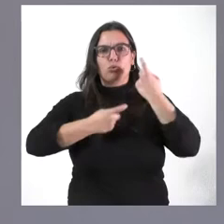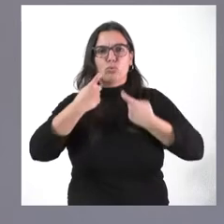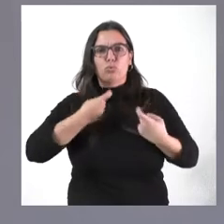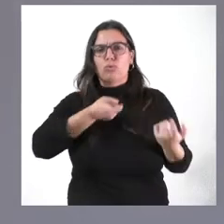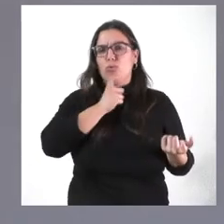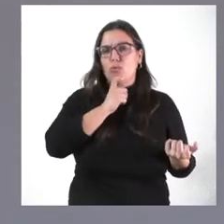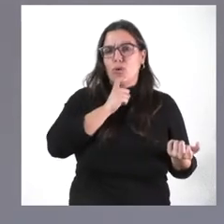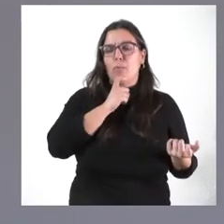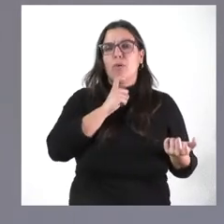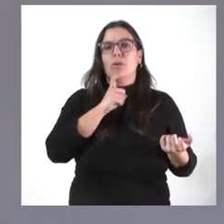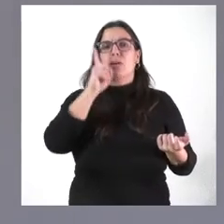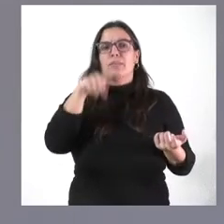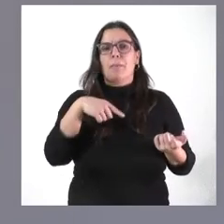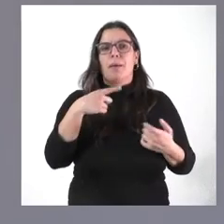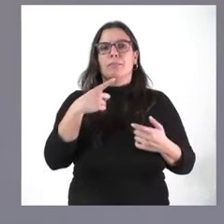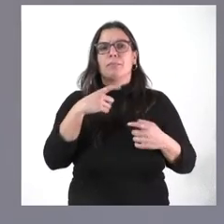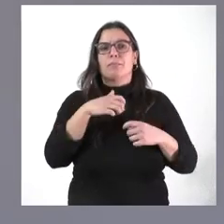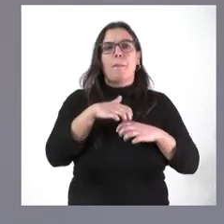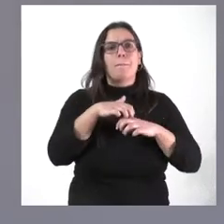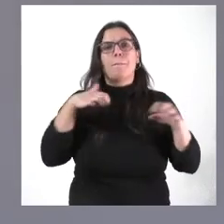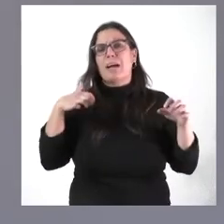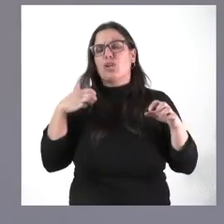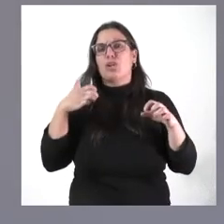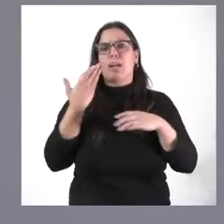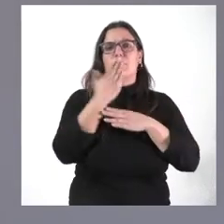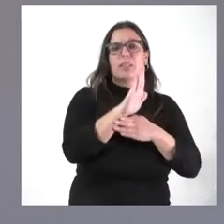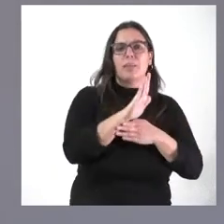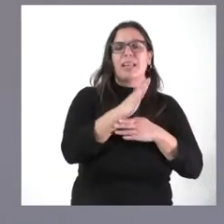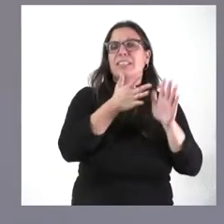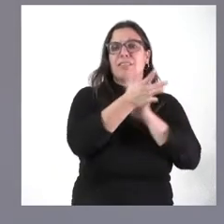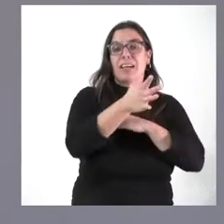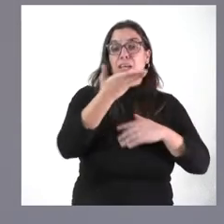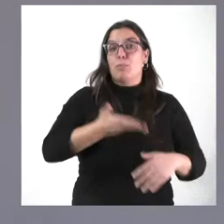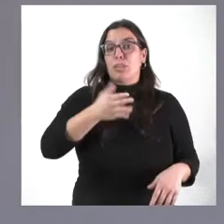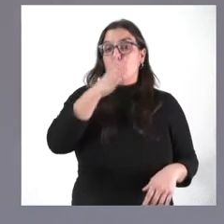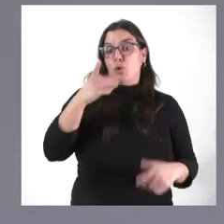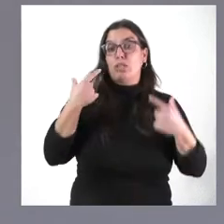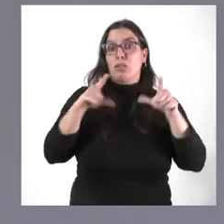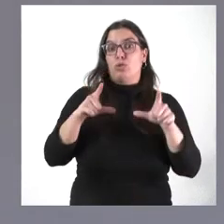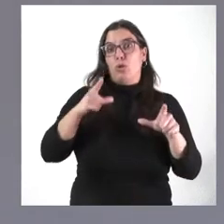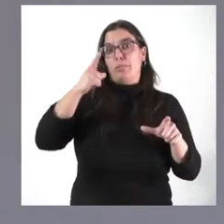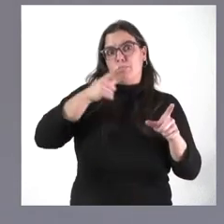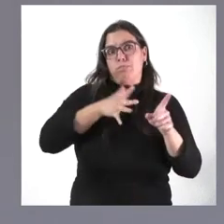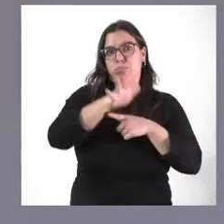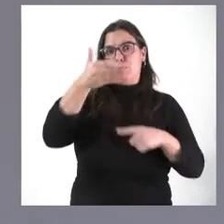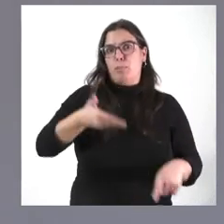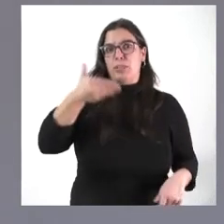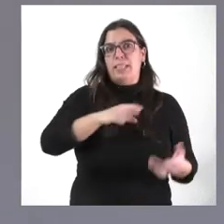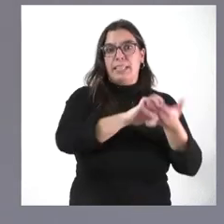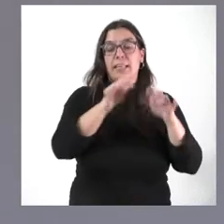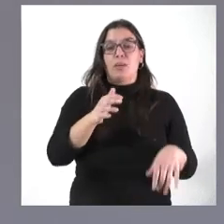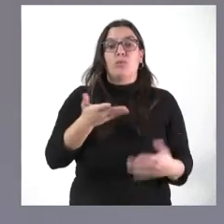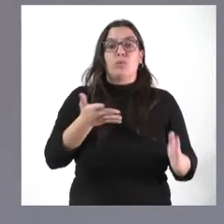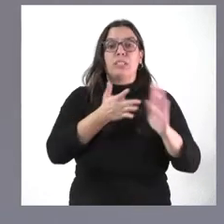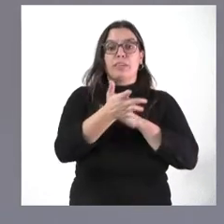se entiende por mayor representatividad y por tanto es muy importante porque es un sector relevante en Castilla y león y que va a permitir